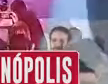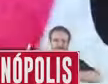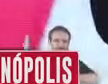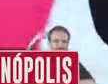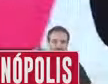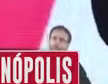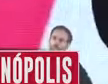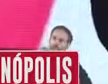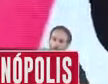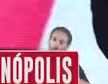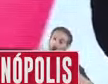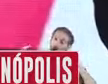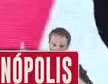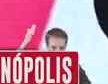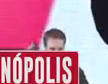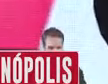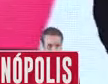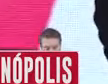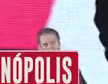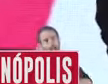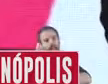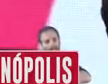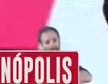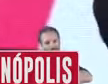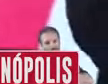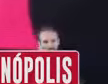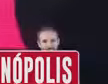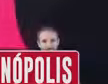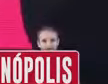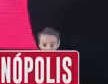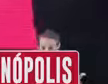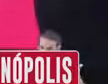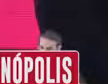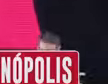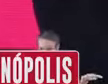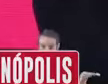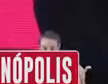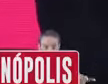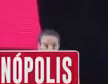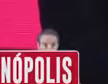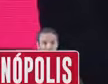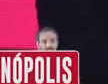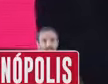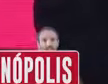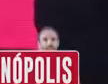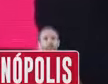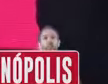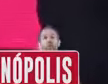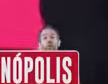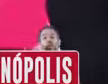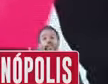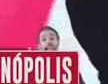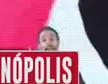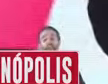discursos kilométricos acá estamos en sentarse che bueno muy buenas